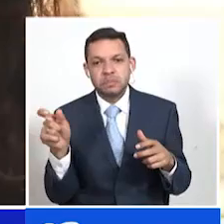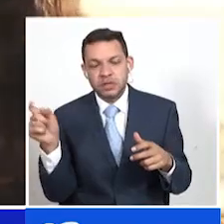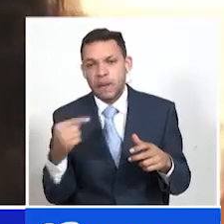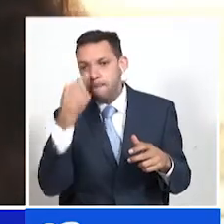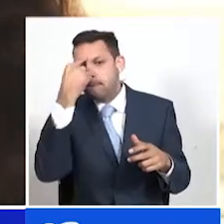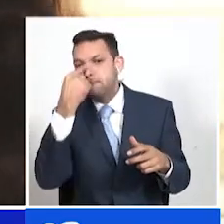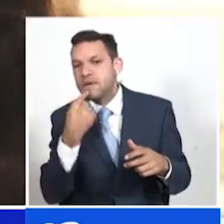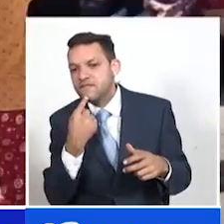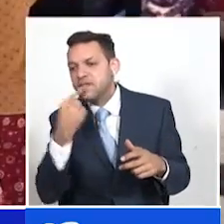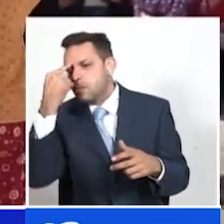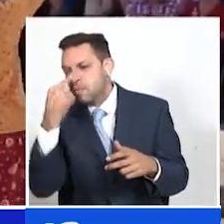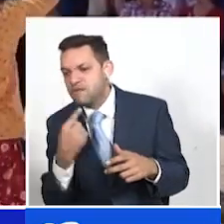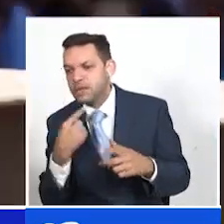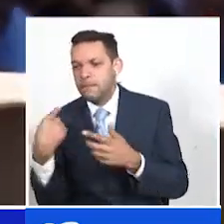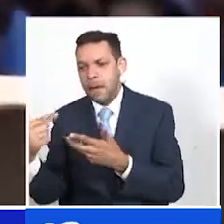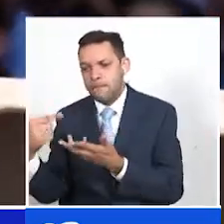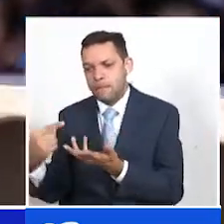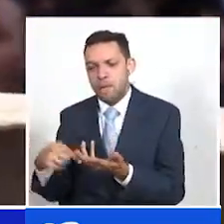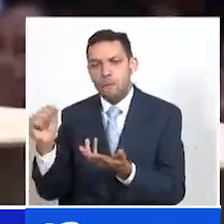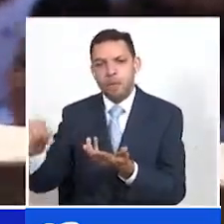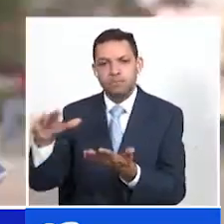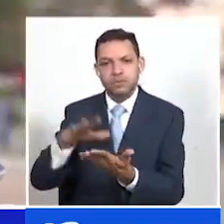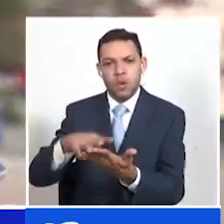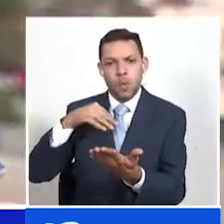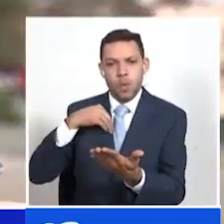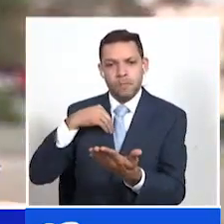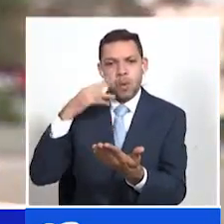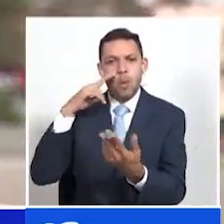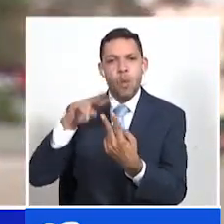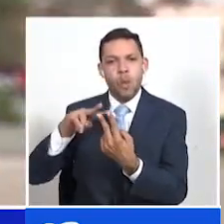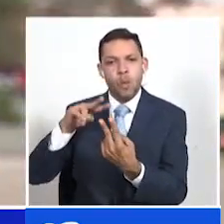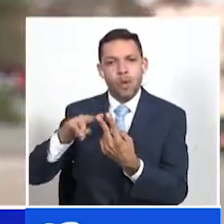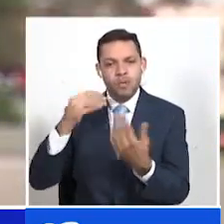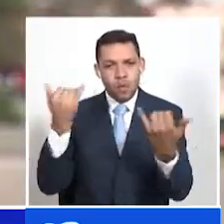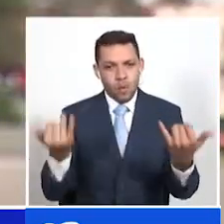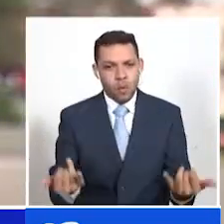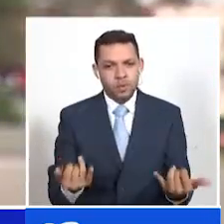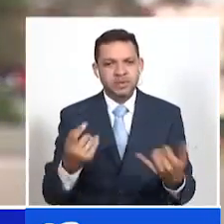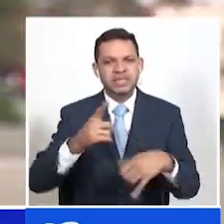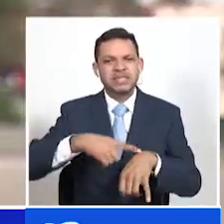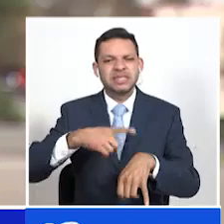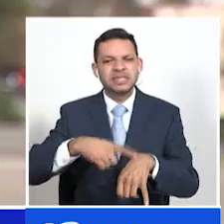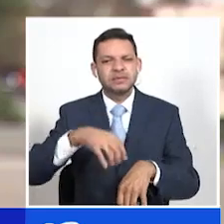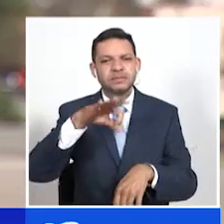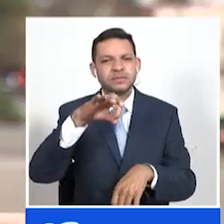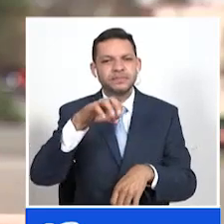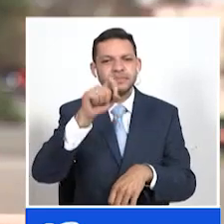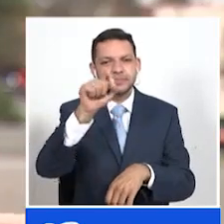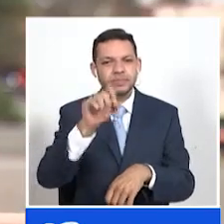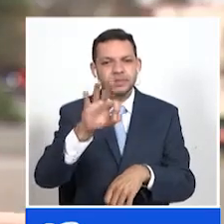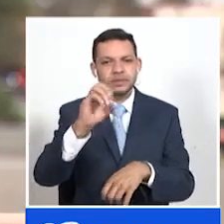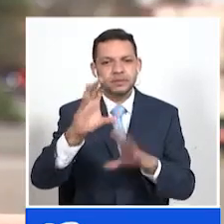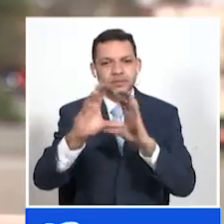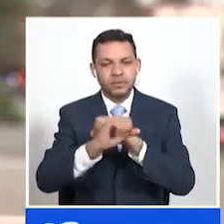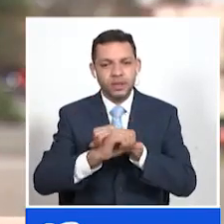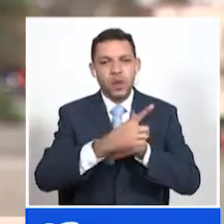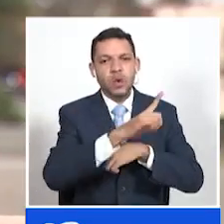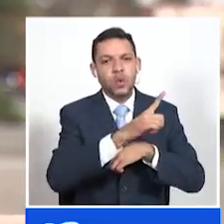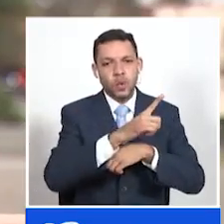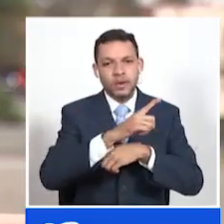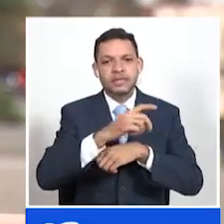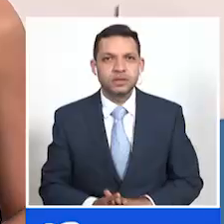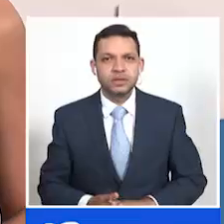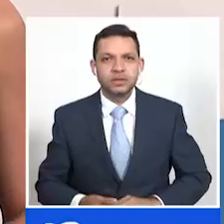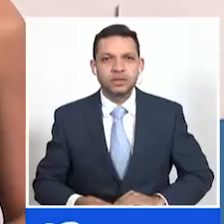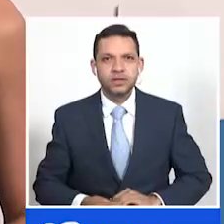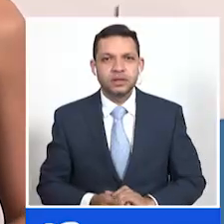pena replicar y conocer. El estreno es hoy a las 8:30 de la noche y la podemos ver de lunes a viernes en el mismo